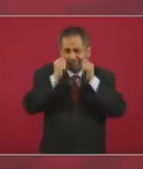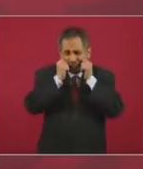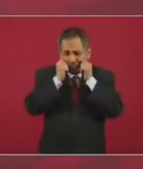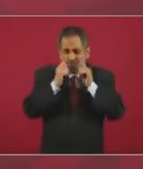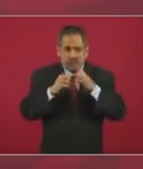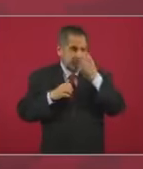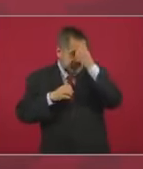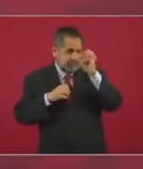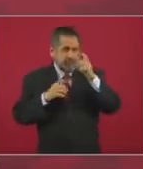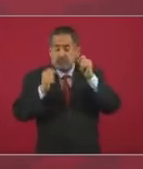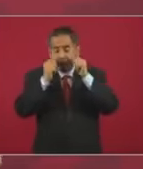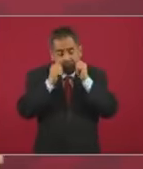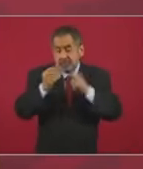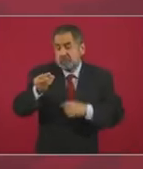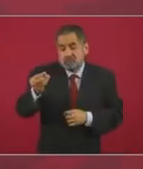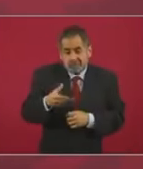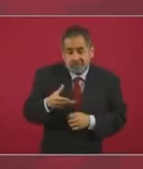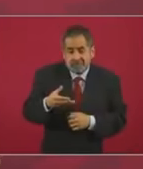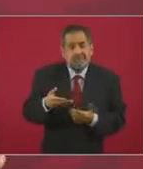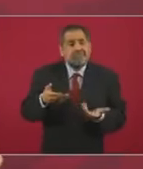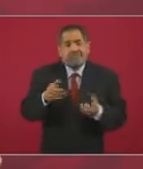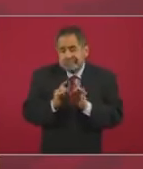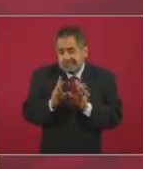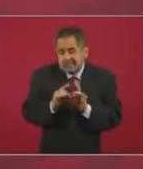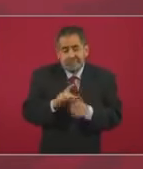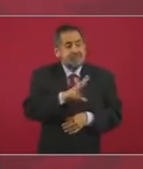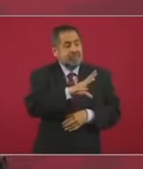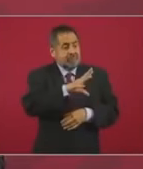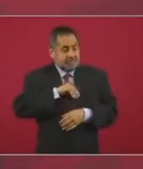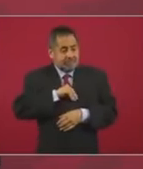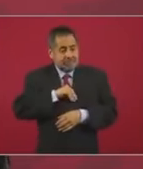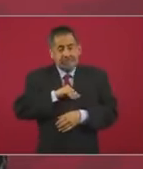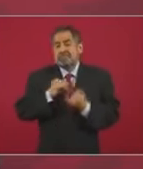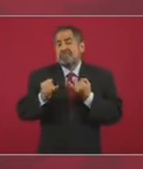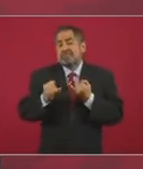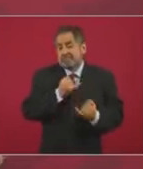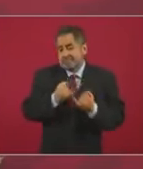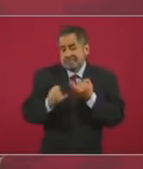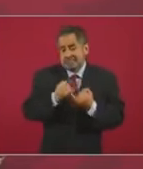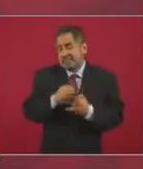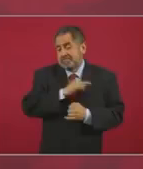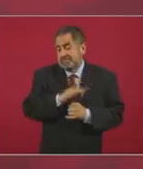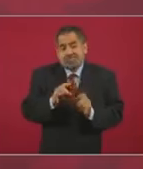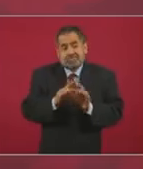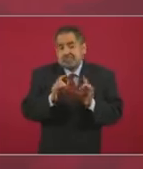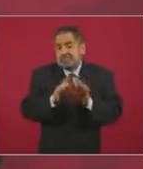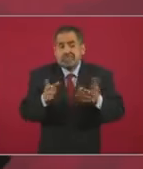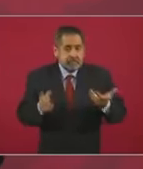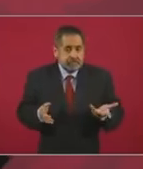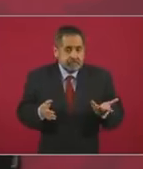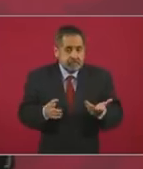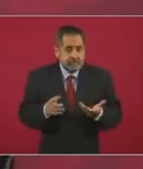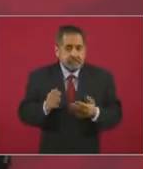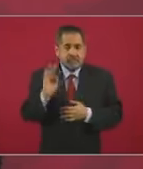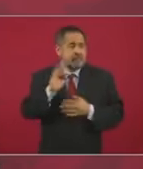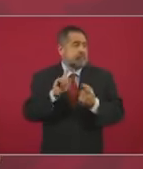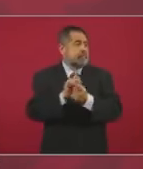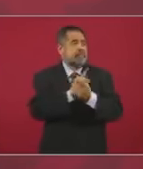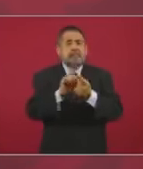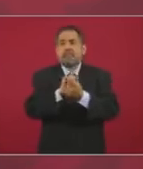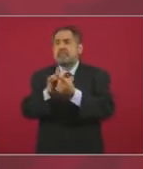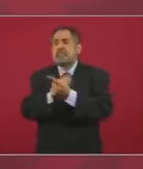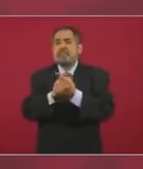perfectamente desconocidos, la posibilidad de contagio es esencialmente la misma mientras estemos en relación con